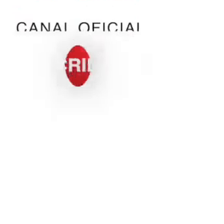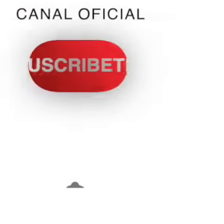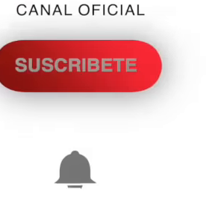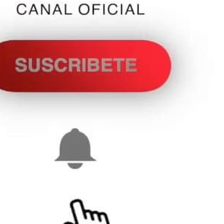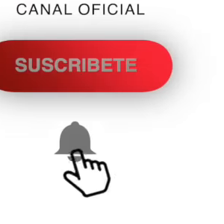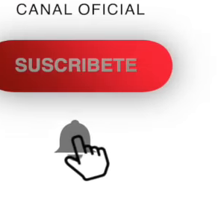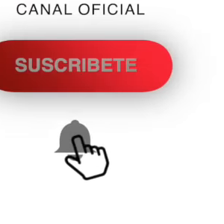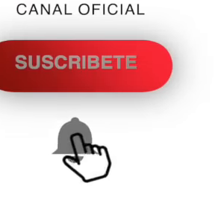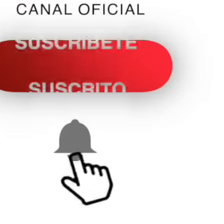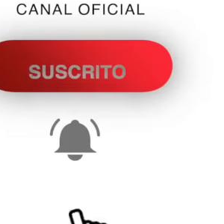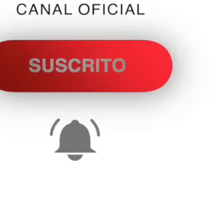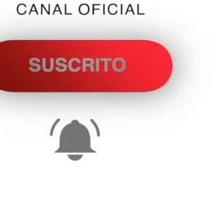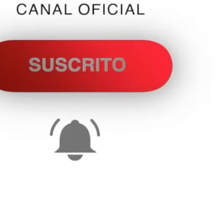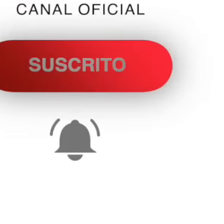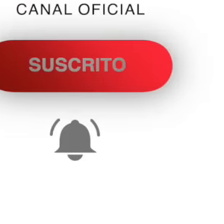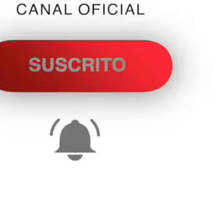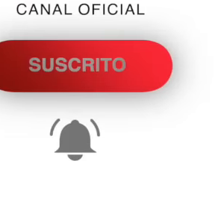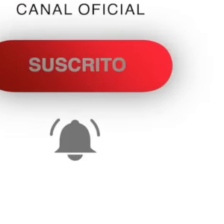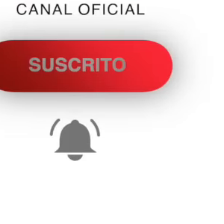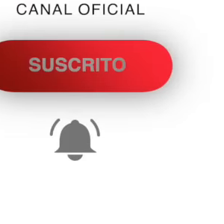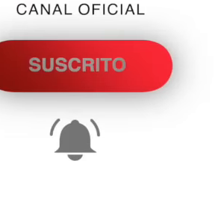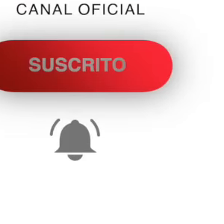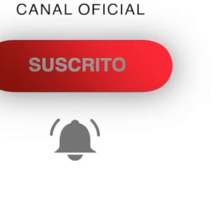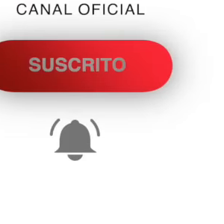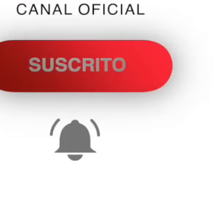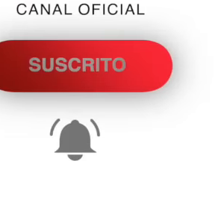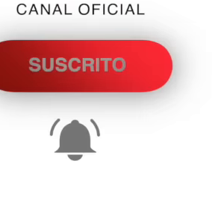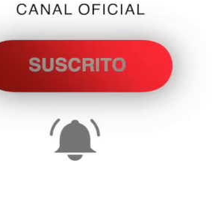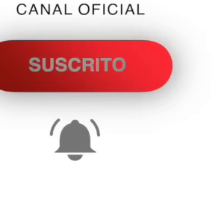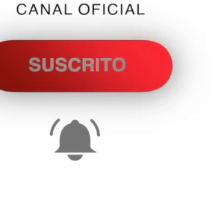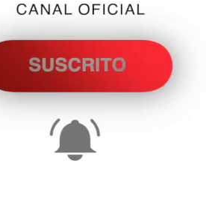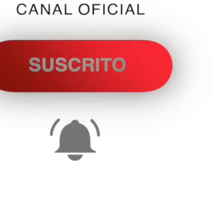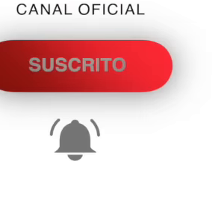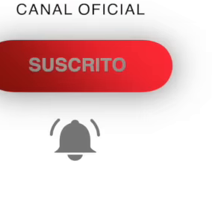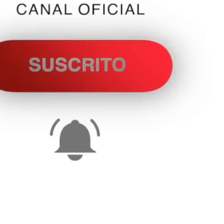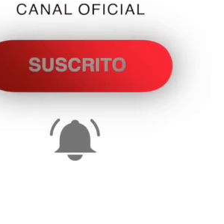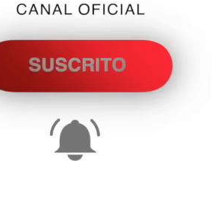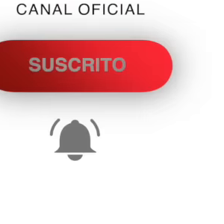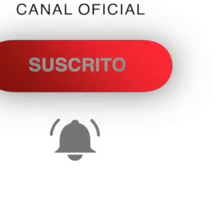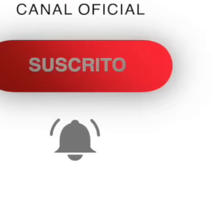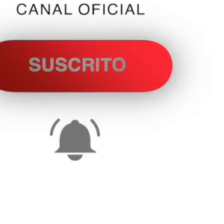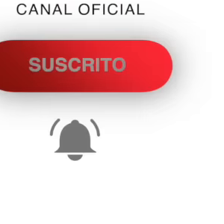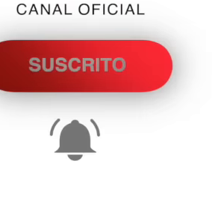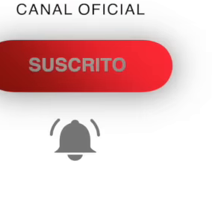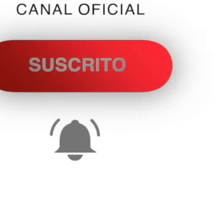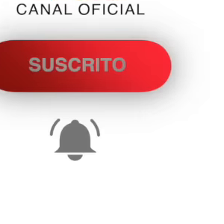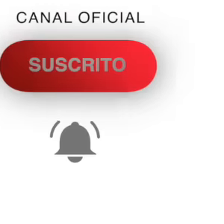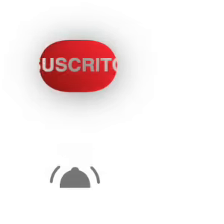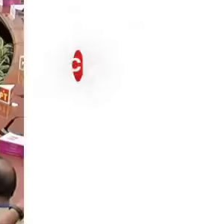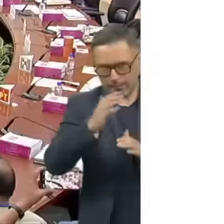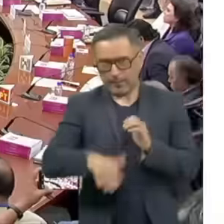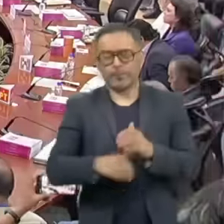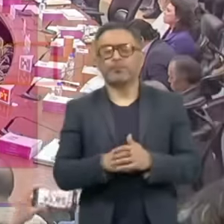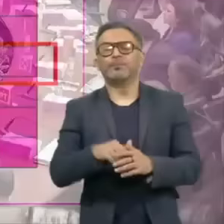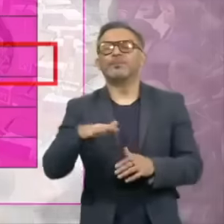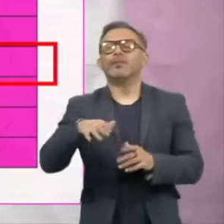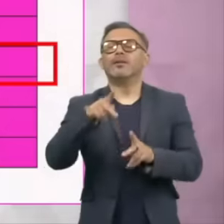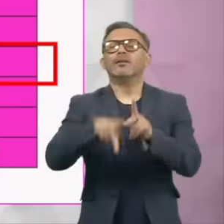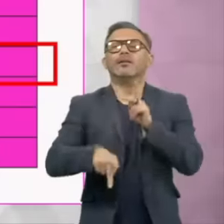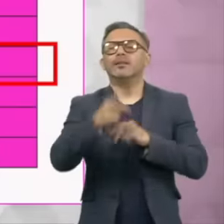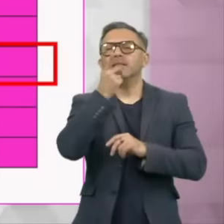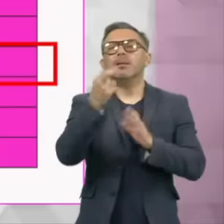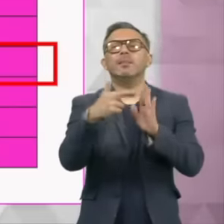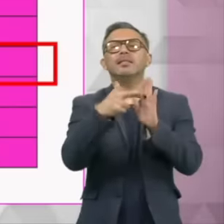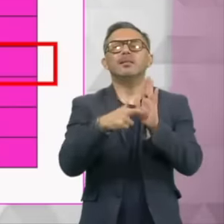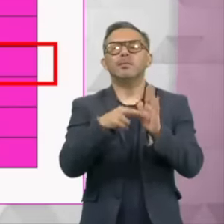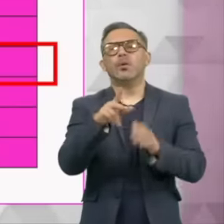consejera Carla, y ya estoy terminando. Decía que se cumple con el principio de proporcionalidad, que significa que